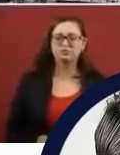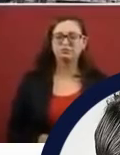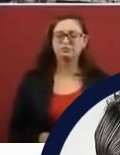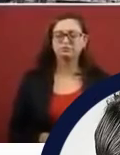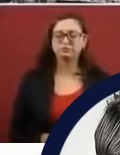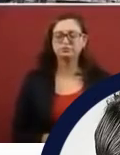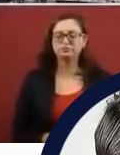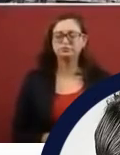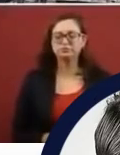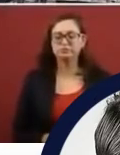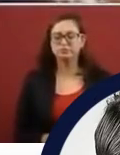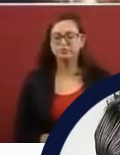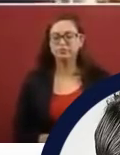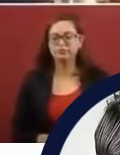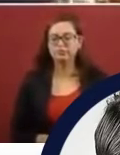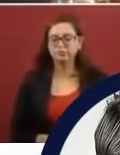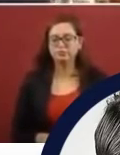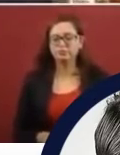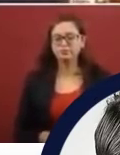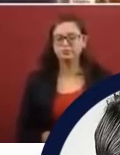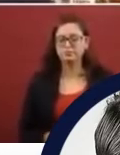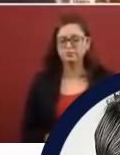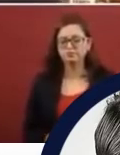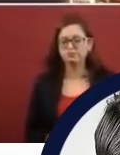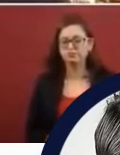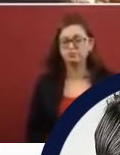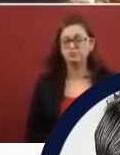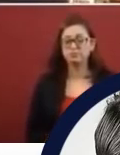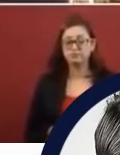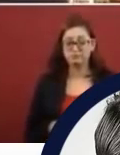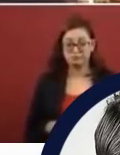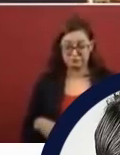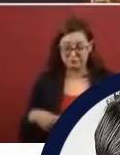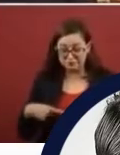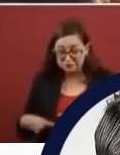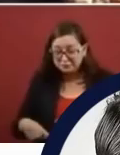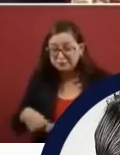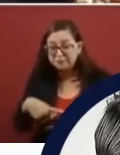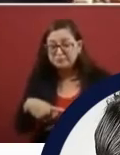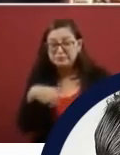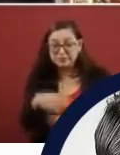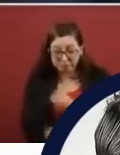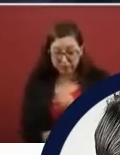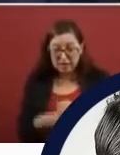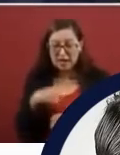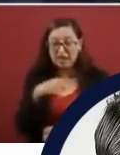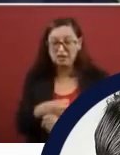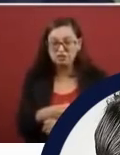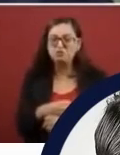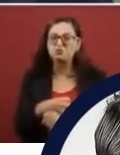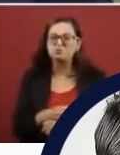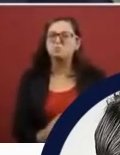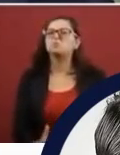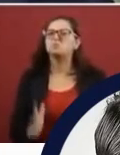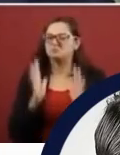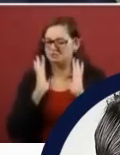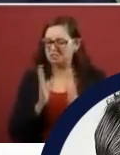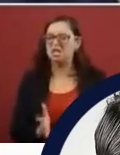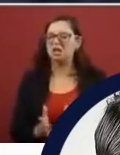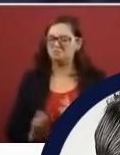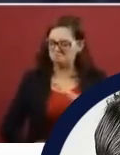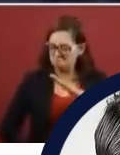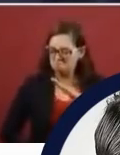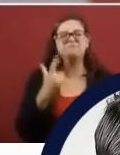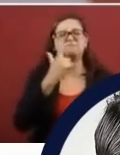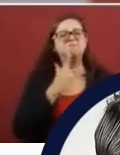civil SADCB, la sociedad civil fifí, que también confronte a la prensa, que a veces le